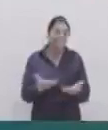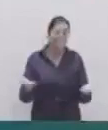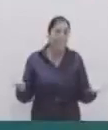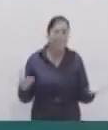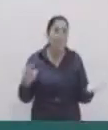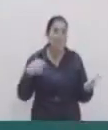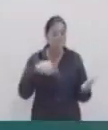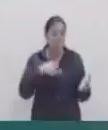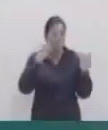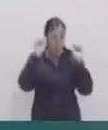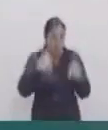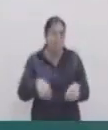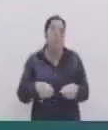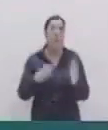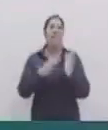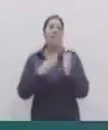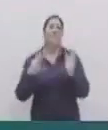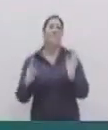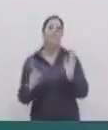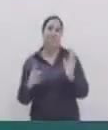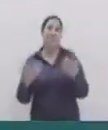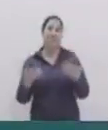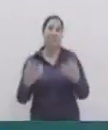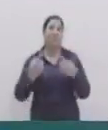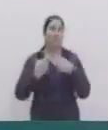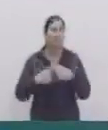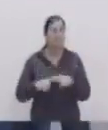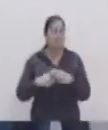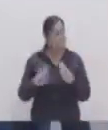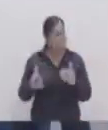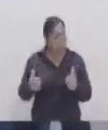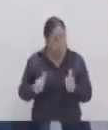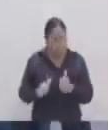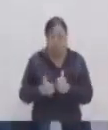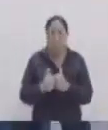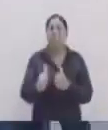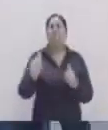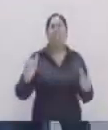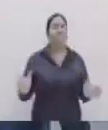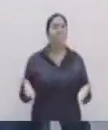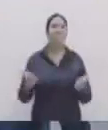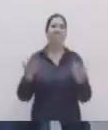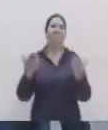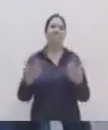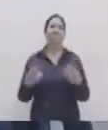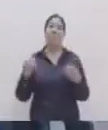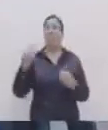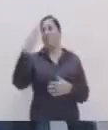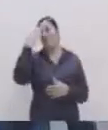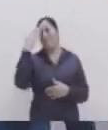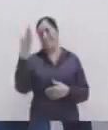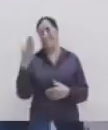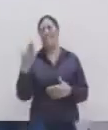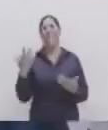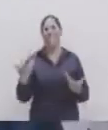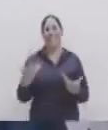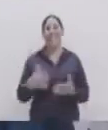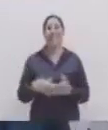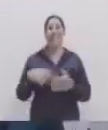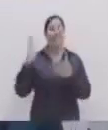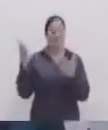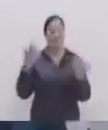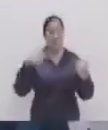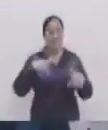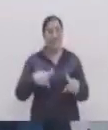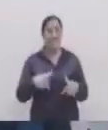preciso en el que nosotros podemos empezar a echar a andar estos proyectos. Muchas gracias Ana María nuevamente